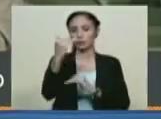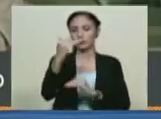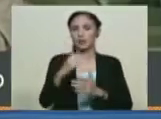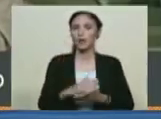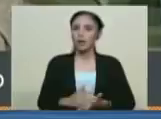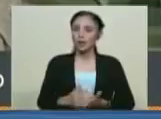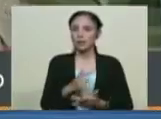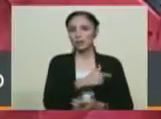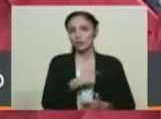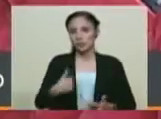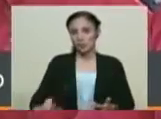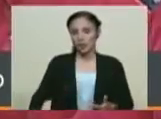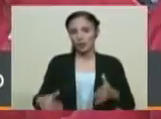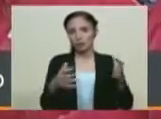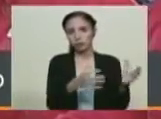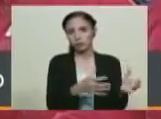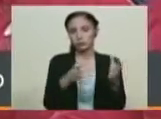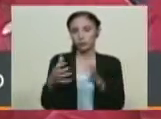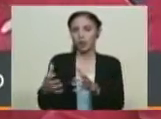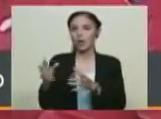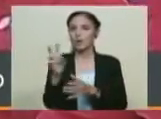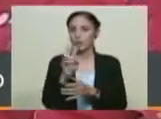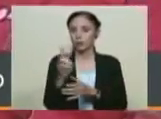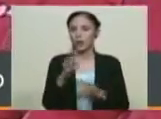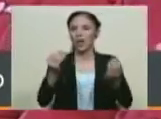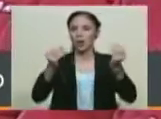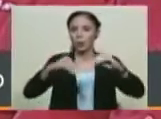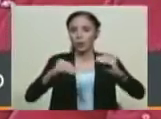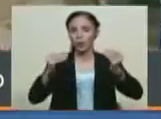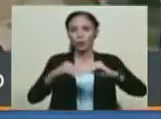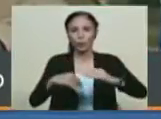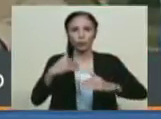República Popular de China y la República Bolivariana de Venezuela.